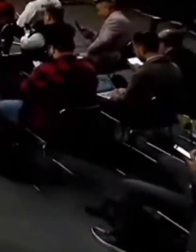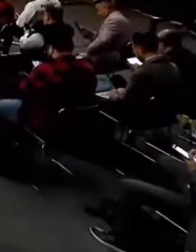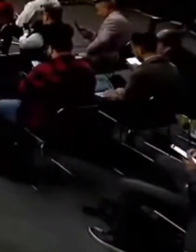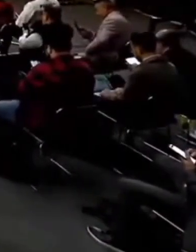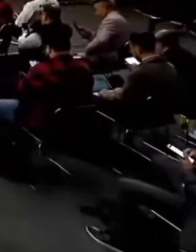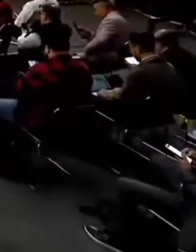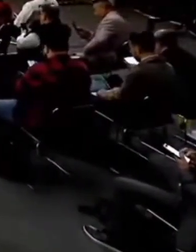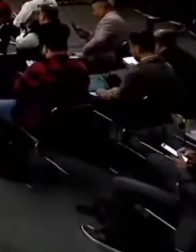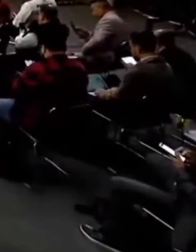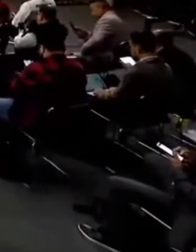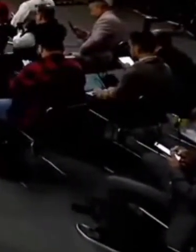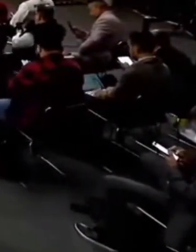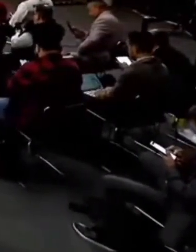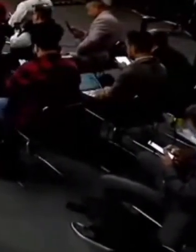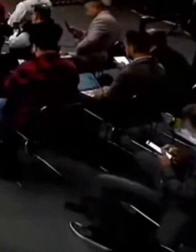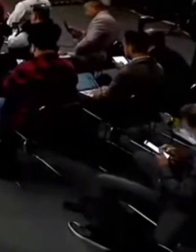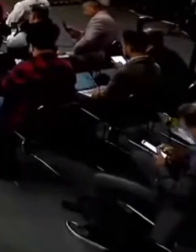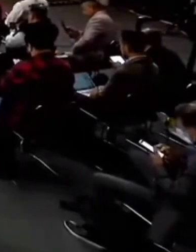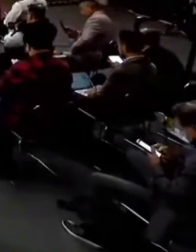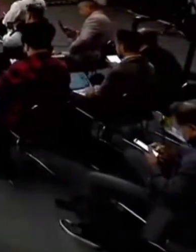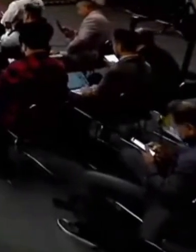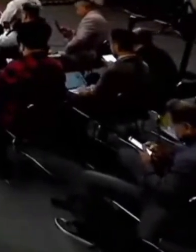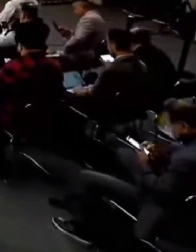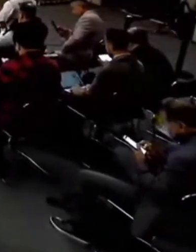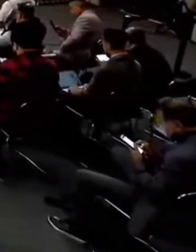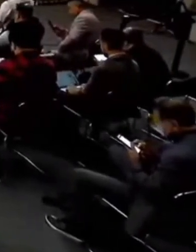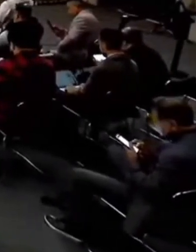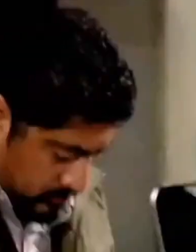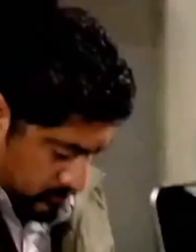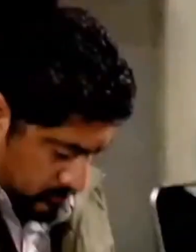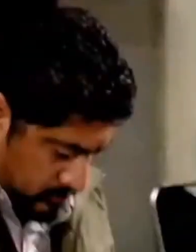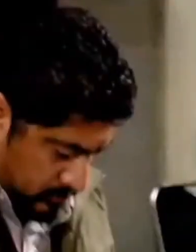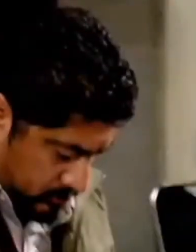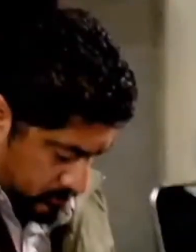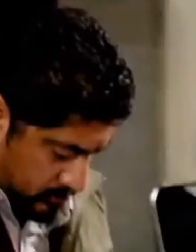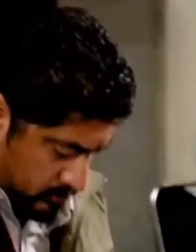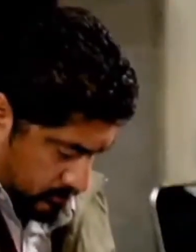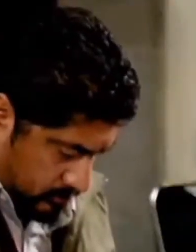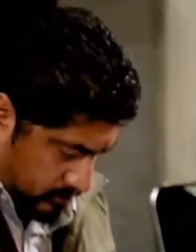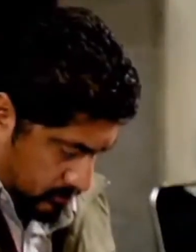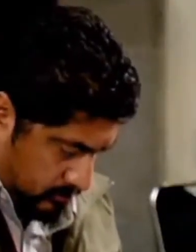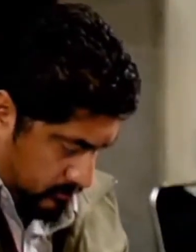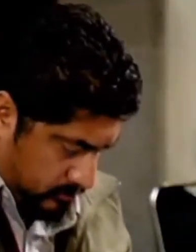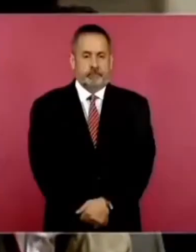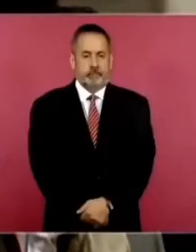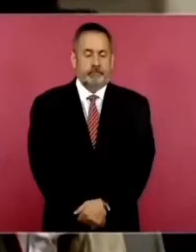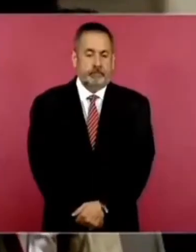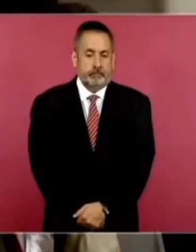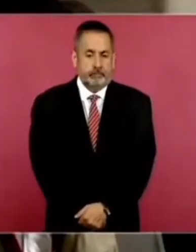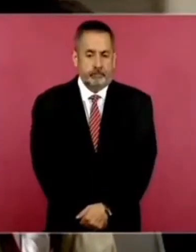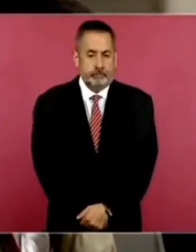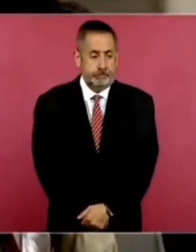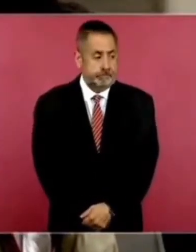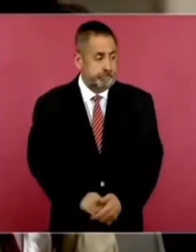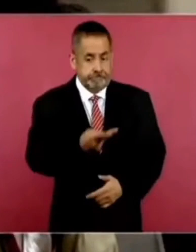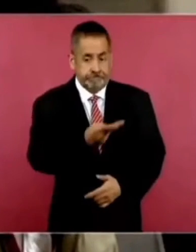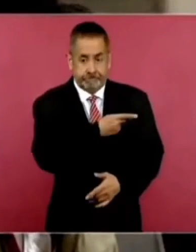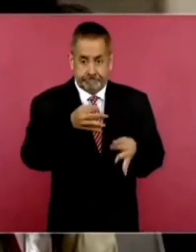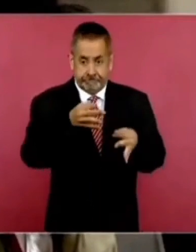Además, se ha pronunciado en contra precisamente de esta ley eléctrica, en contra de la ley minera,